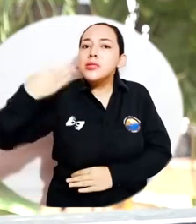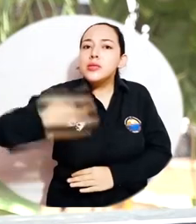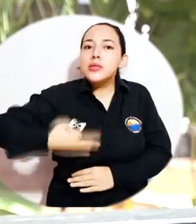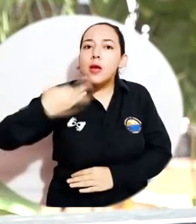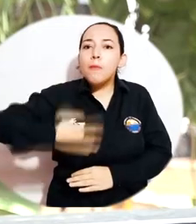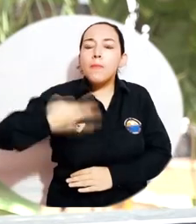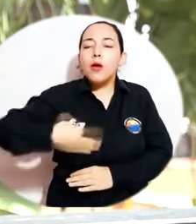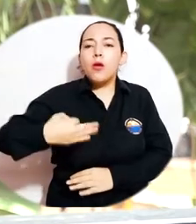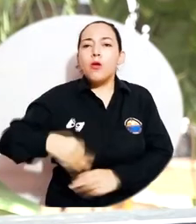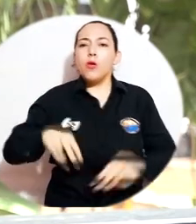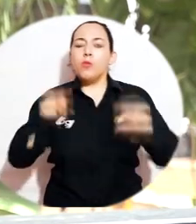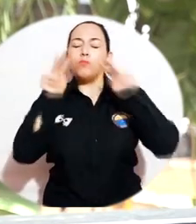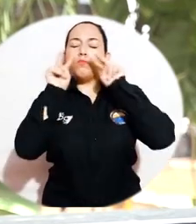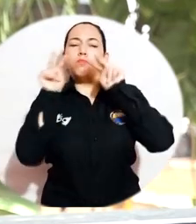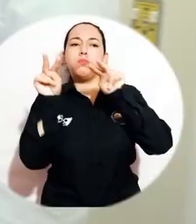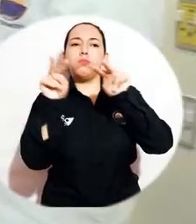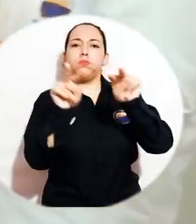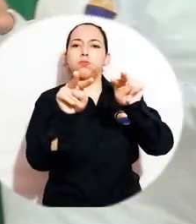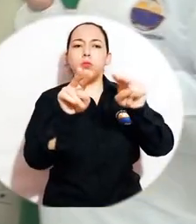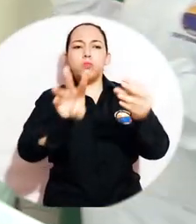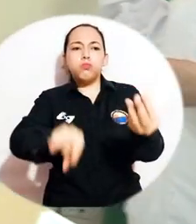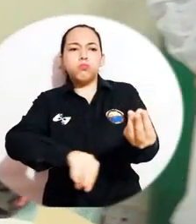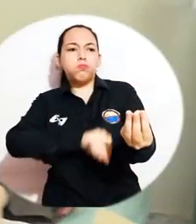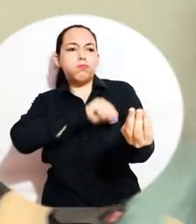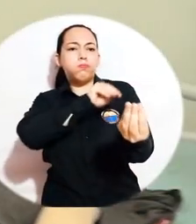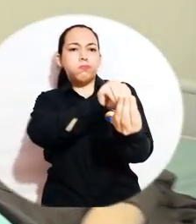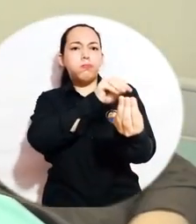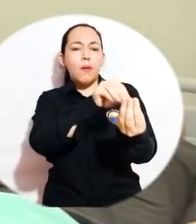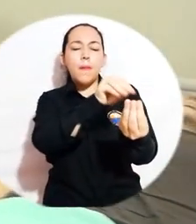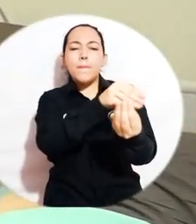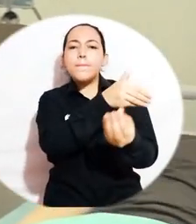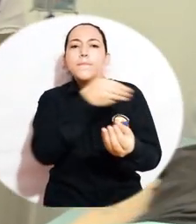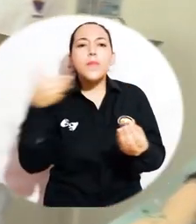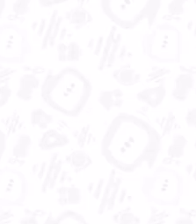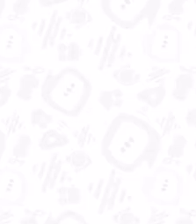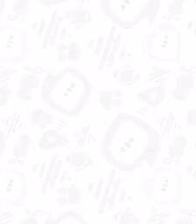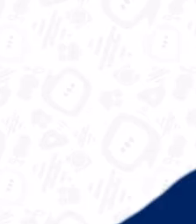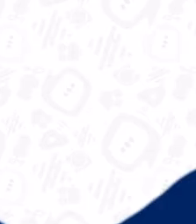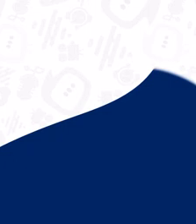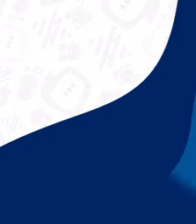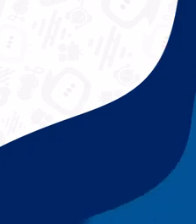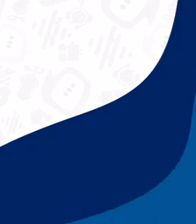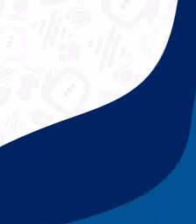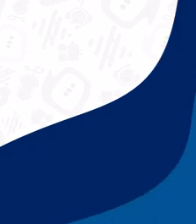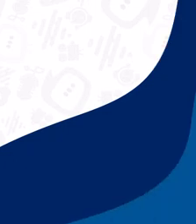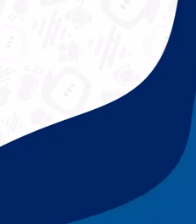mirar arriba, hacia adelante y de formar el mejor talento humano en enfermería.